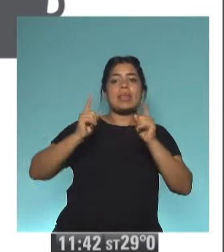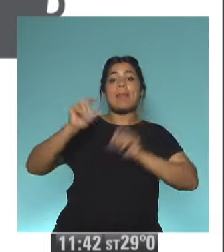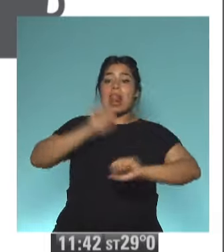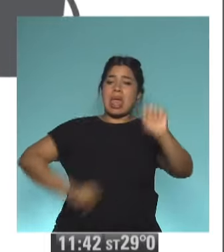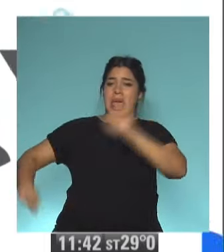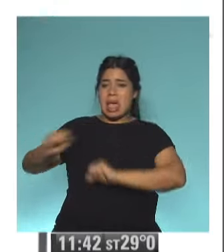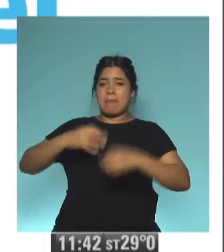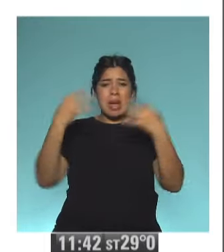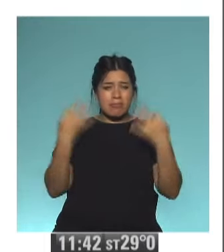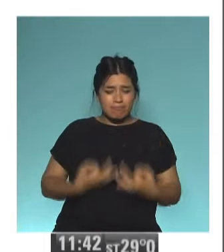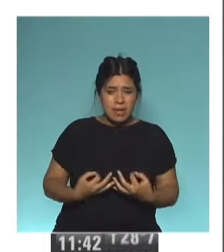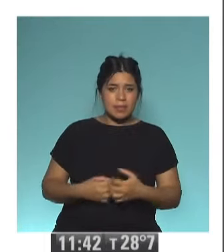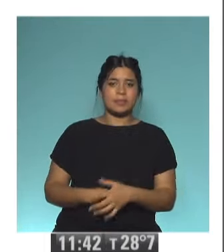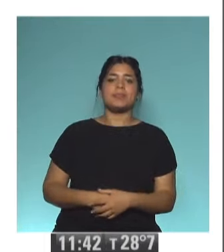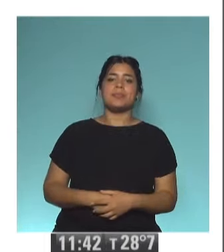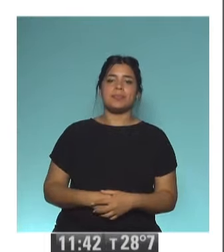infecciones.